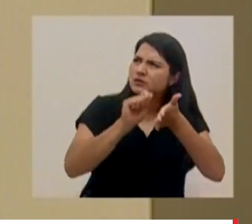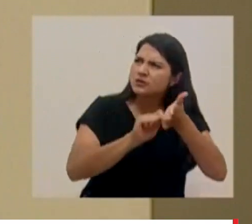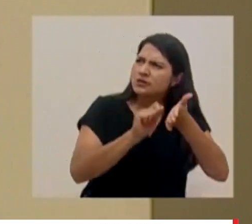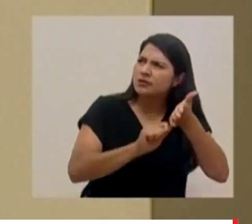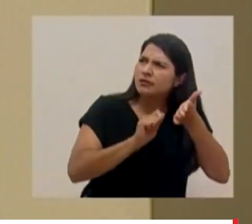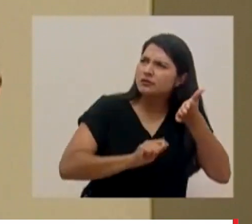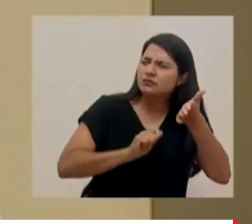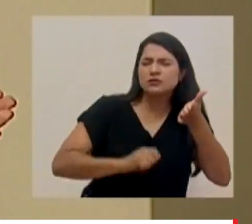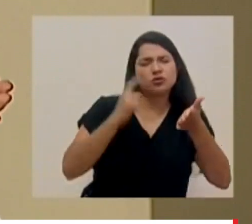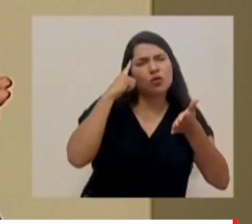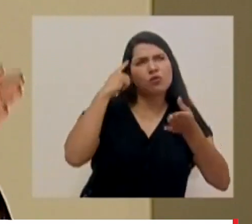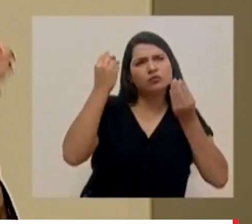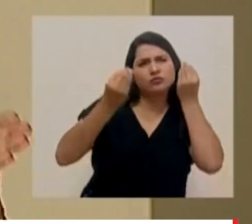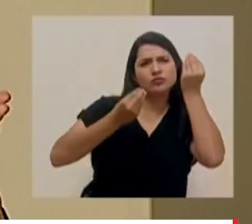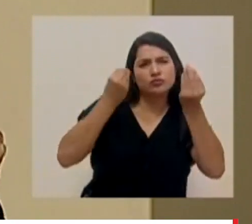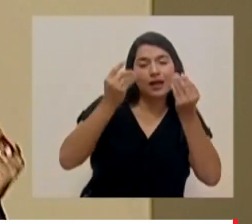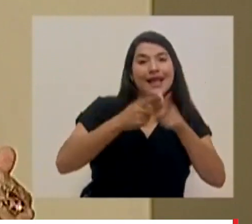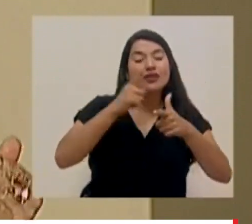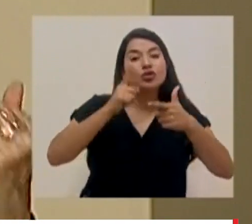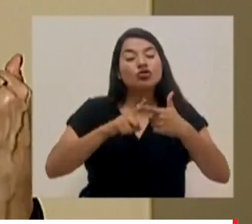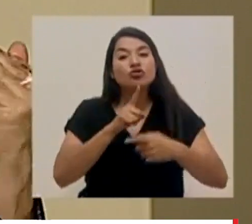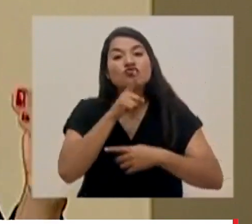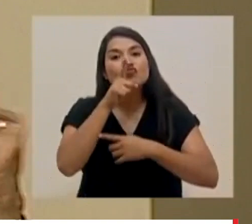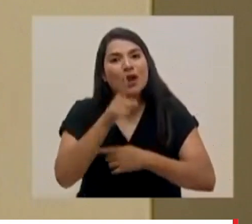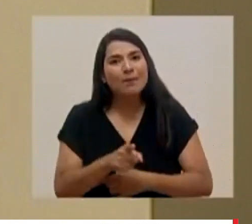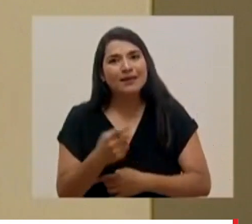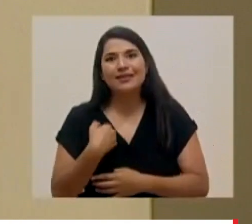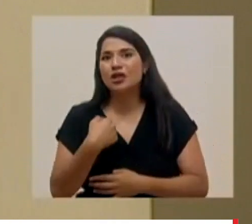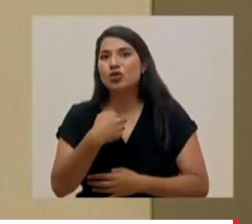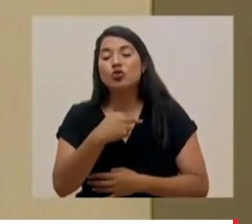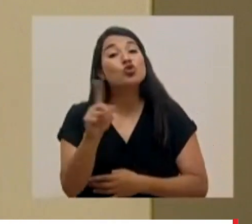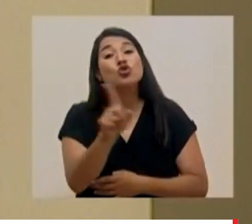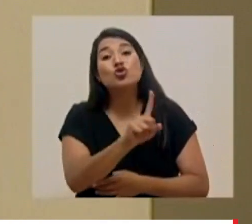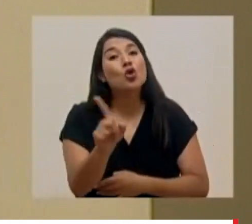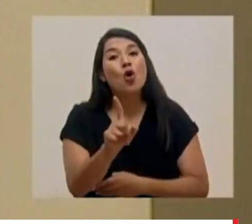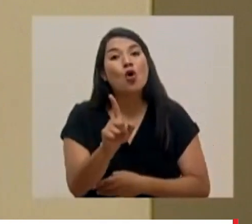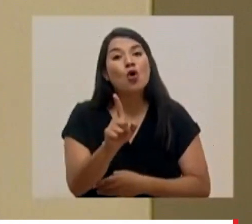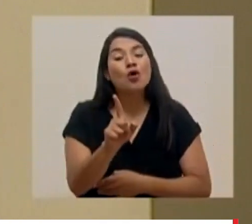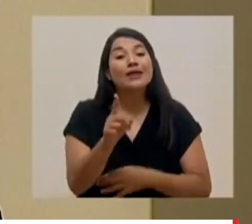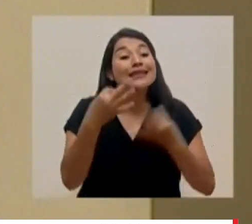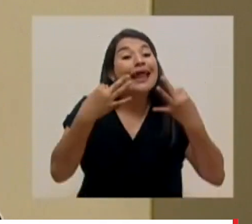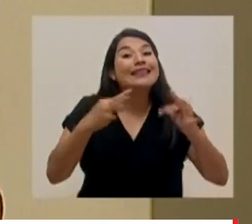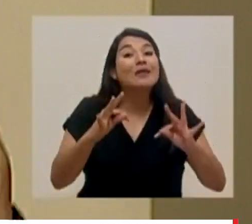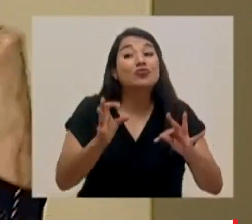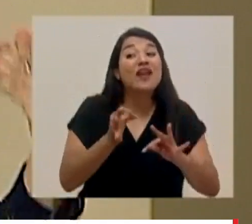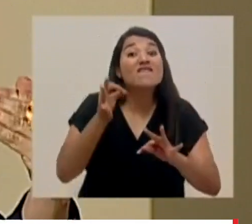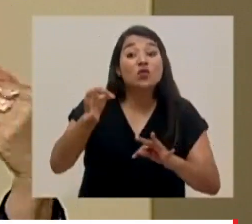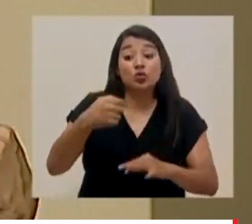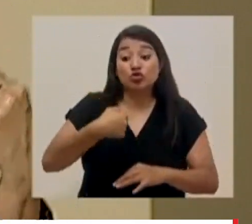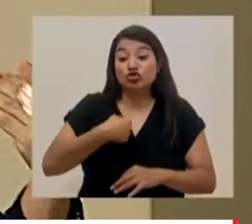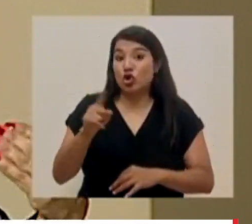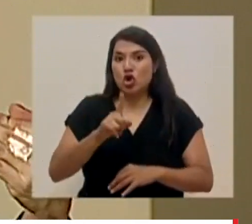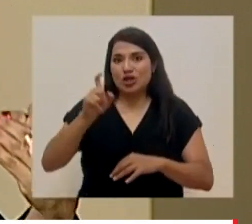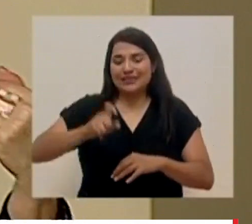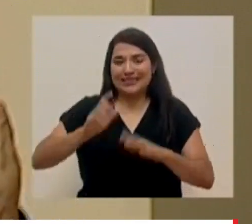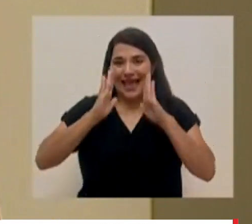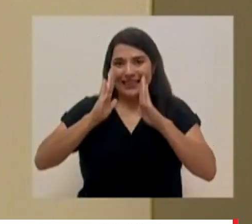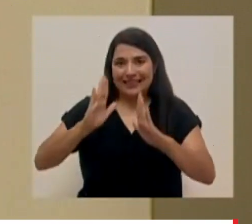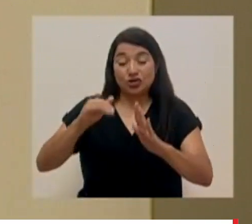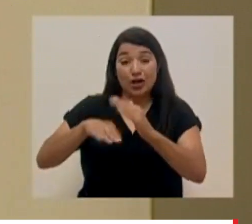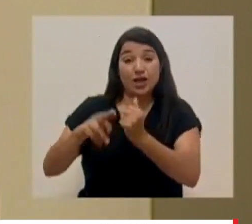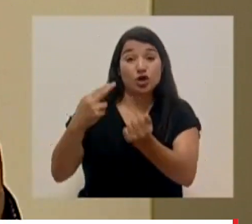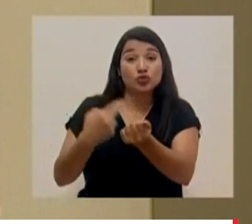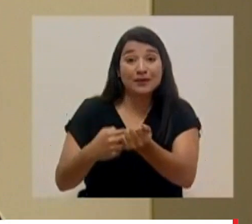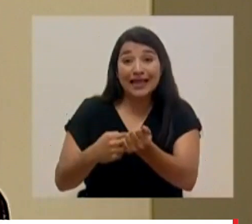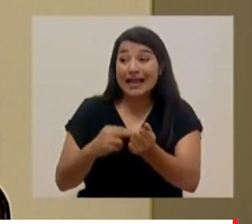cuentas. Entonces, realmente busquemos no ser un paciente de alguna de esas camas. Busquemos que a nadie de nuestros compañeros de